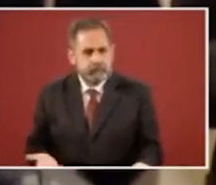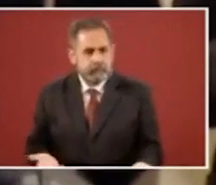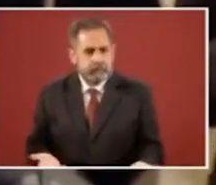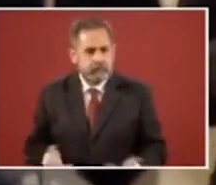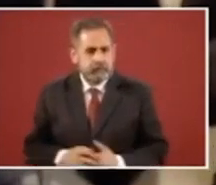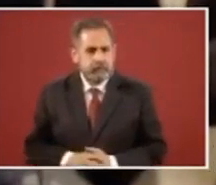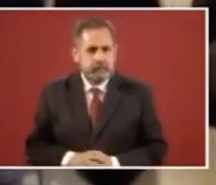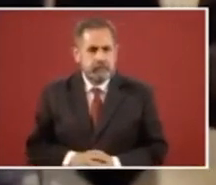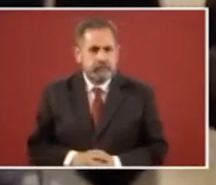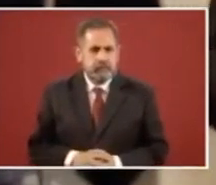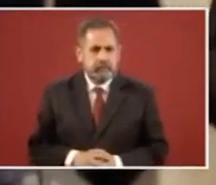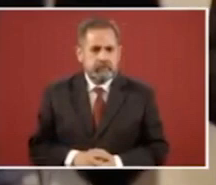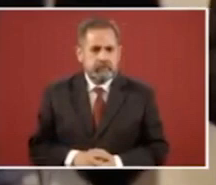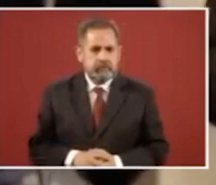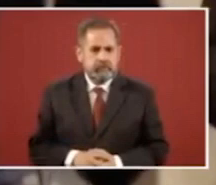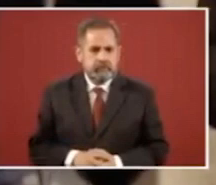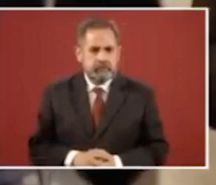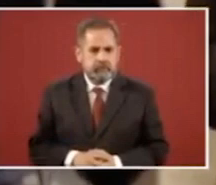Mientras